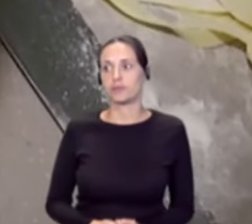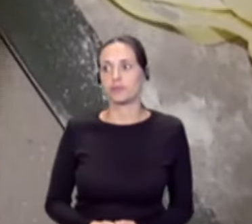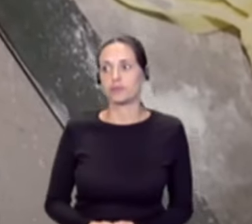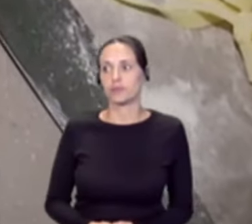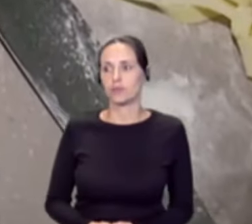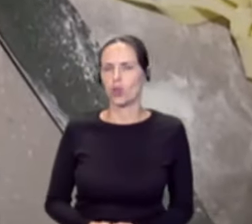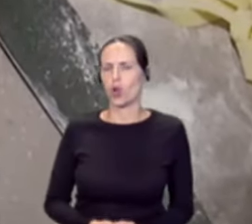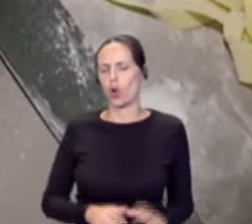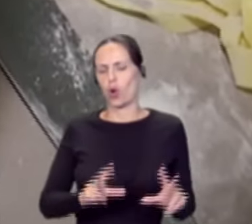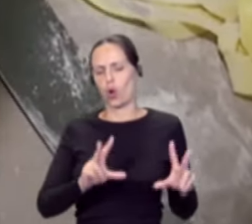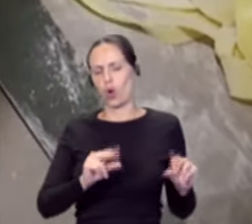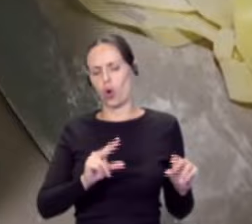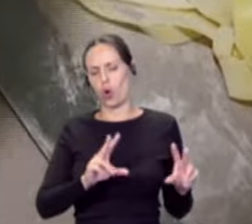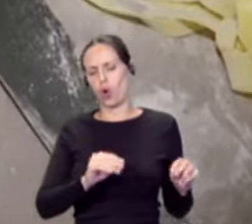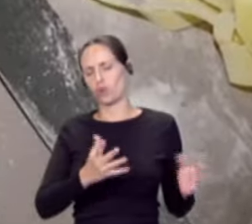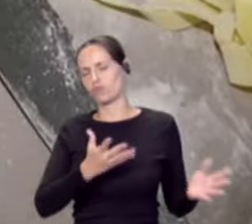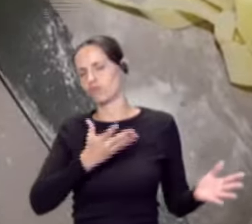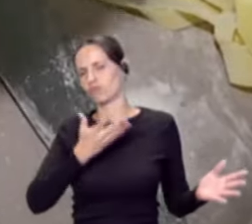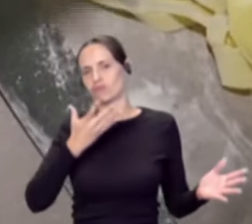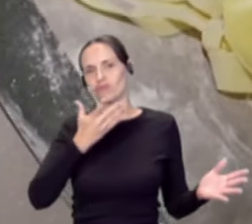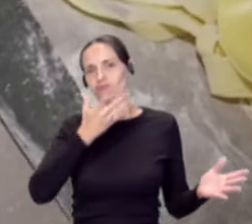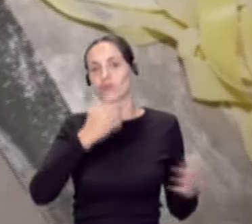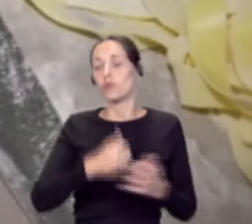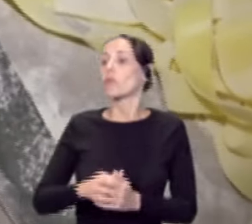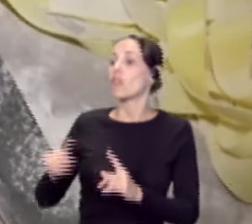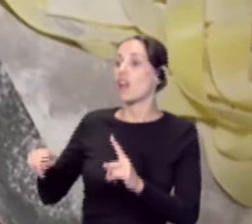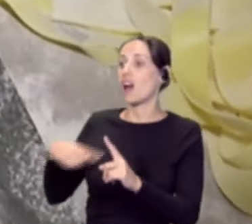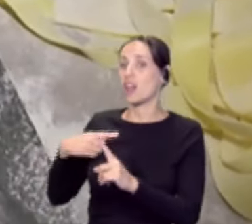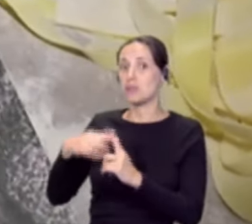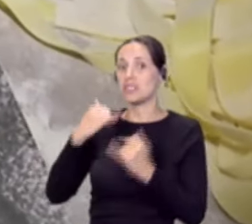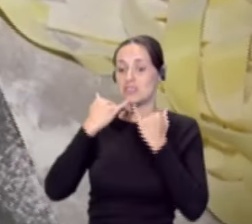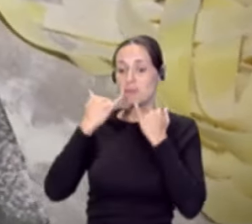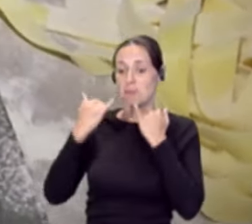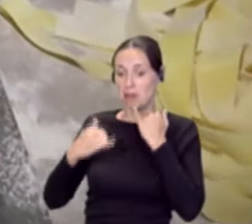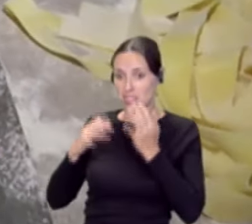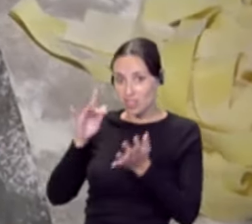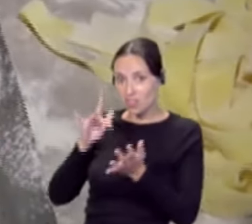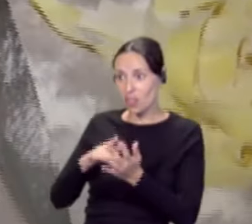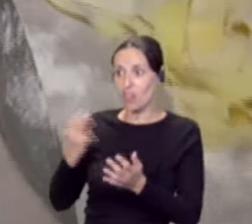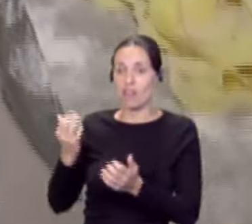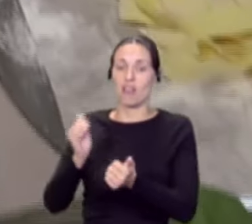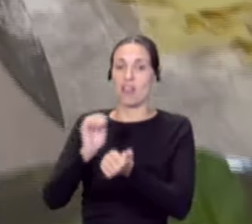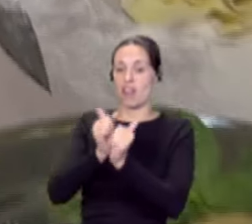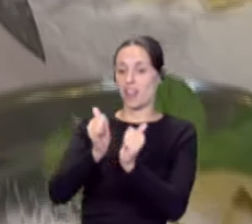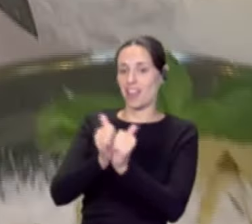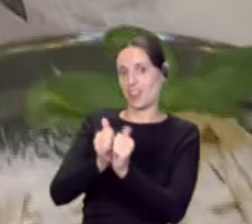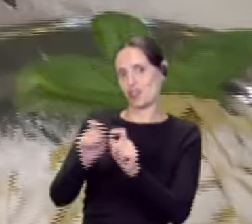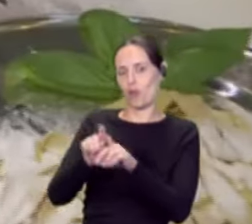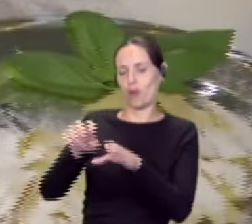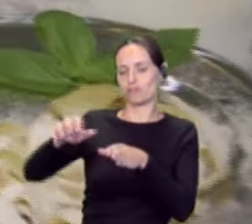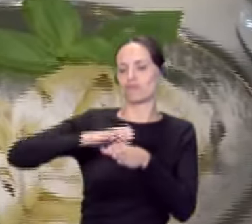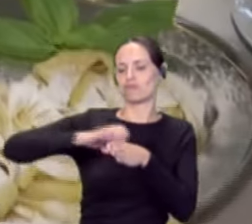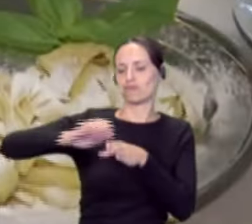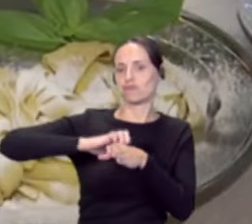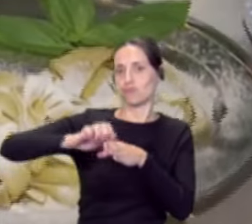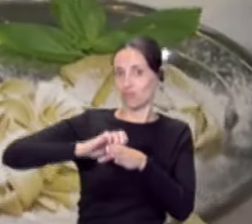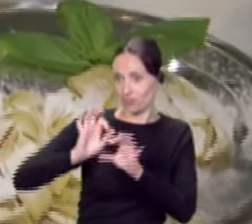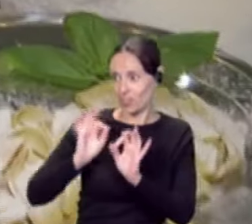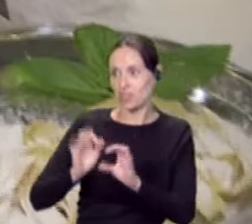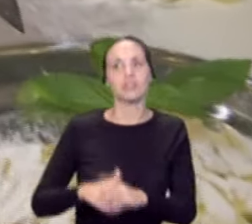además, todos los platos de pasta además tienen que ir acompañados de queso, ¿no? Bueno, no puede faltar. El